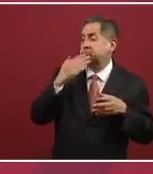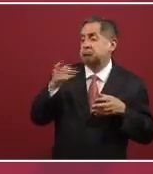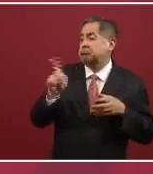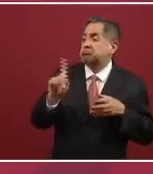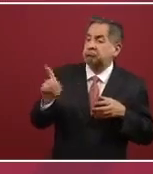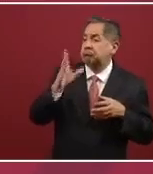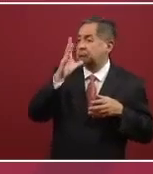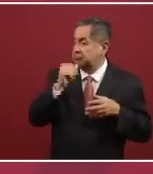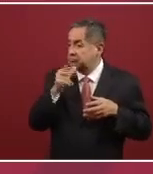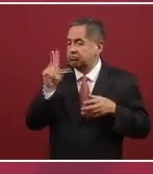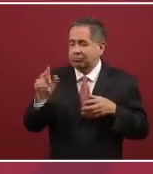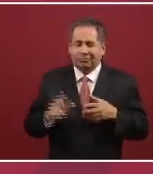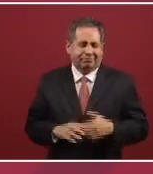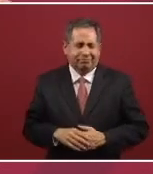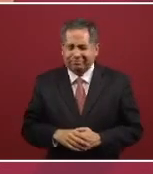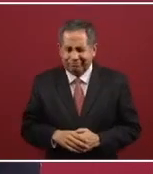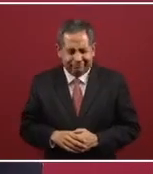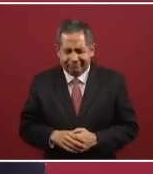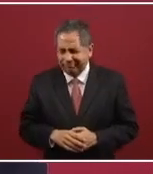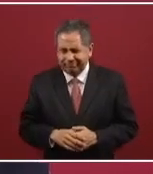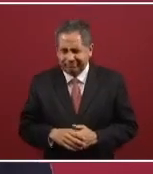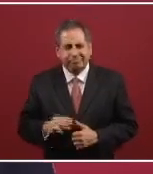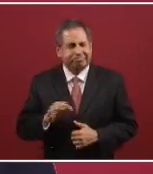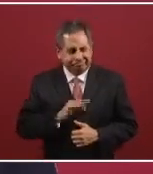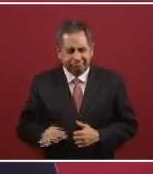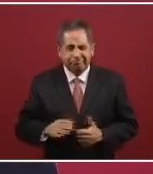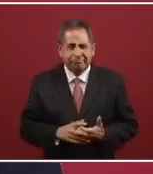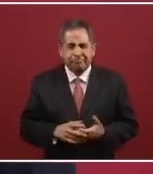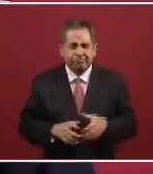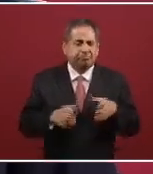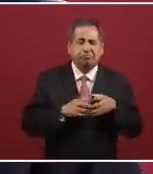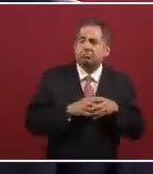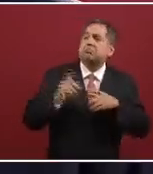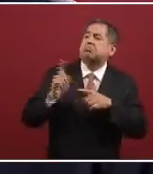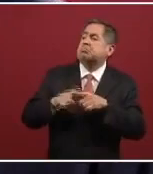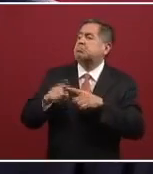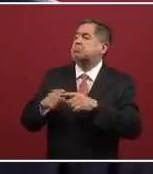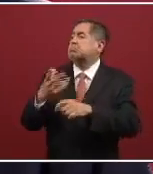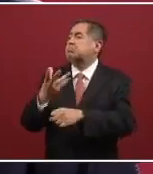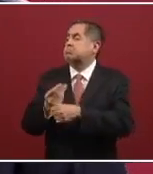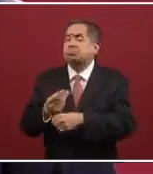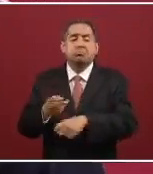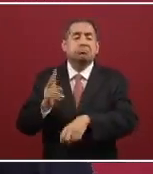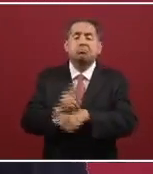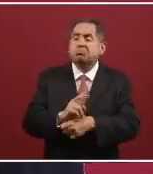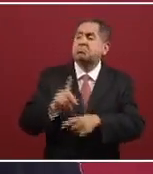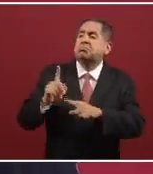puede. ¿Cómo? ¿Quién va a autorizar